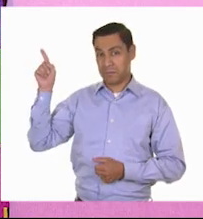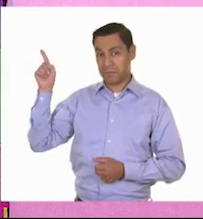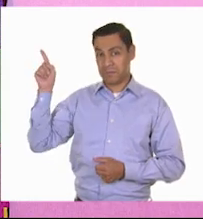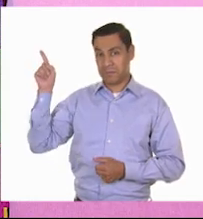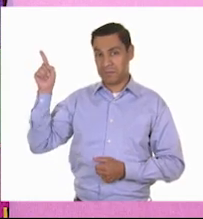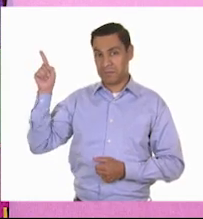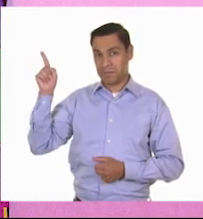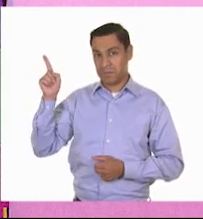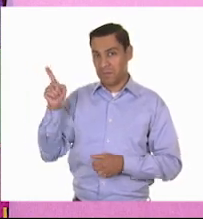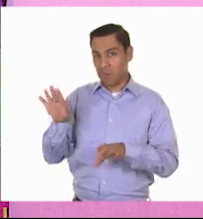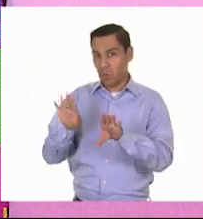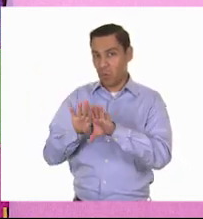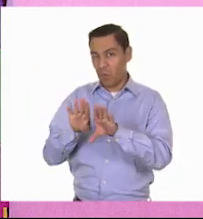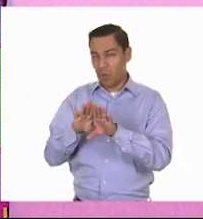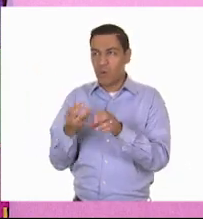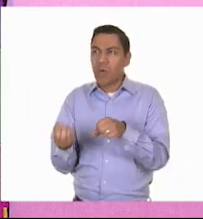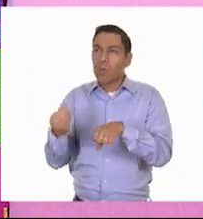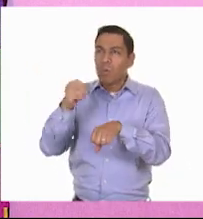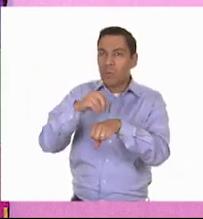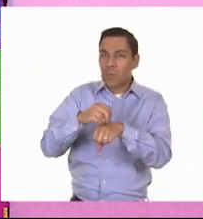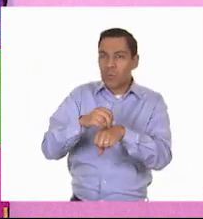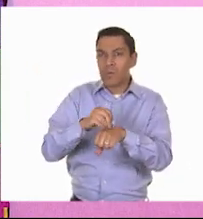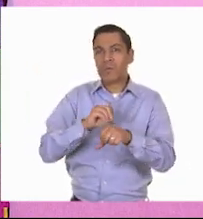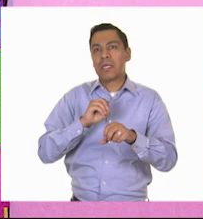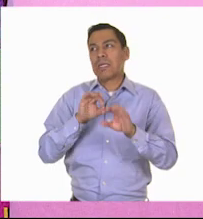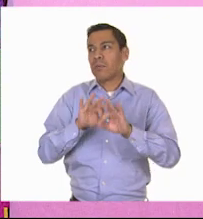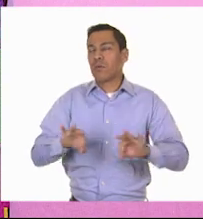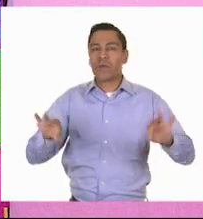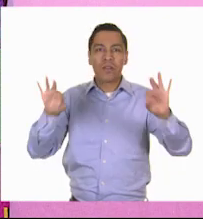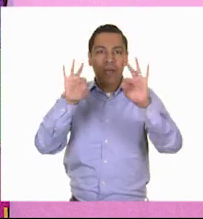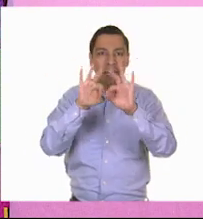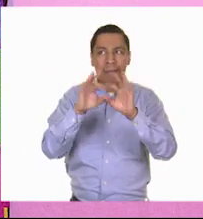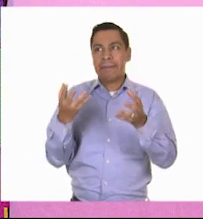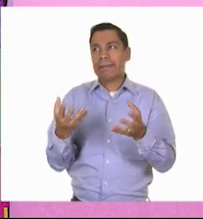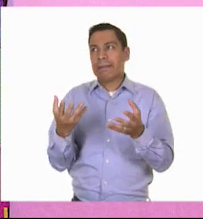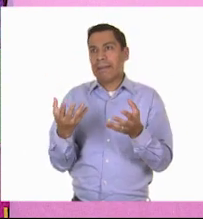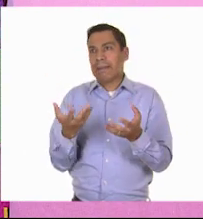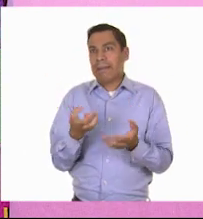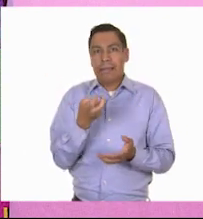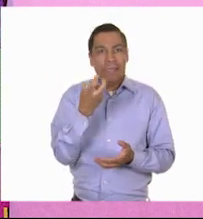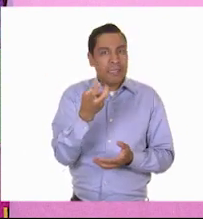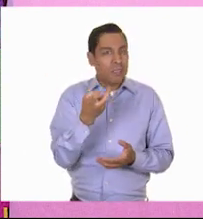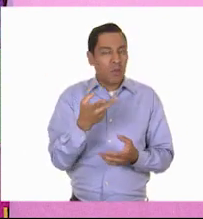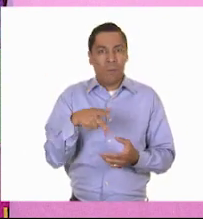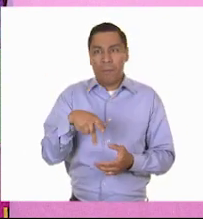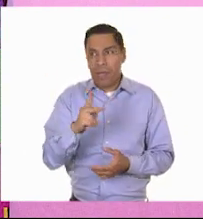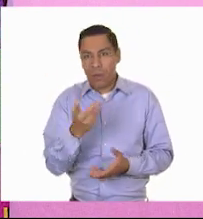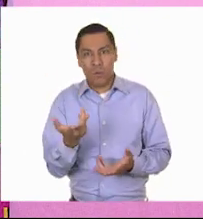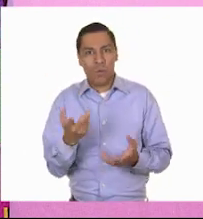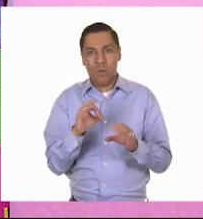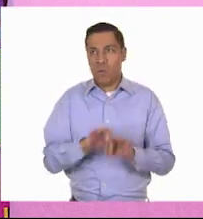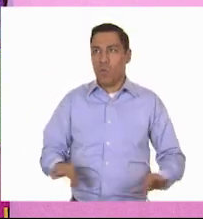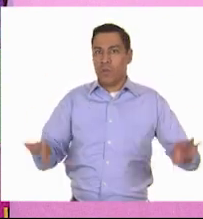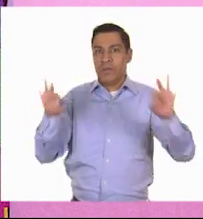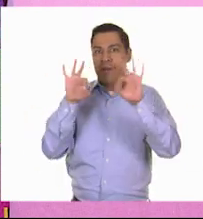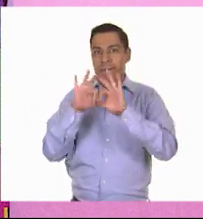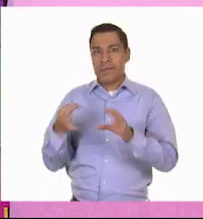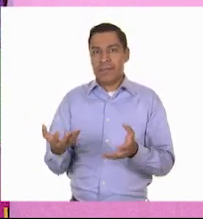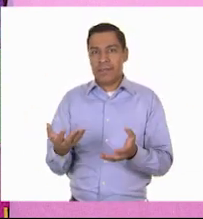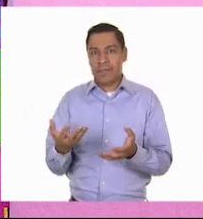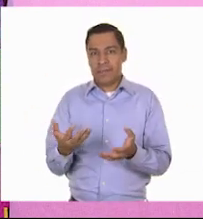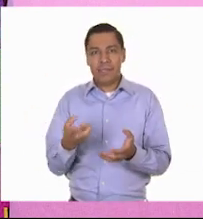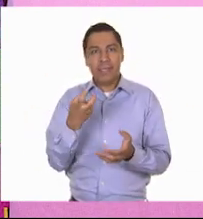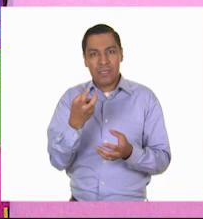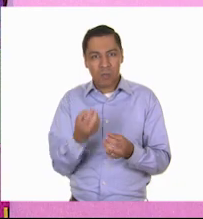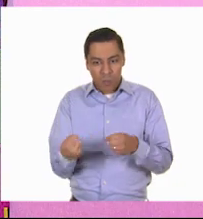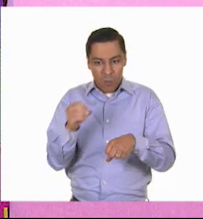especiales, sin embargo, uh-huh. Solamente, por lo tanto. Claro, con estas pocas palabras, pues ya